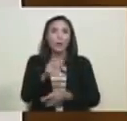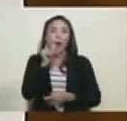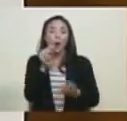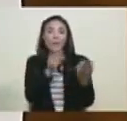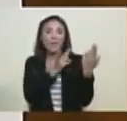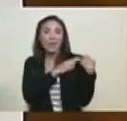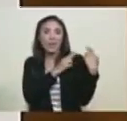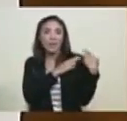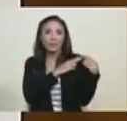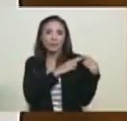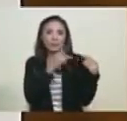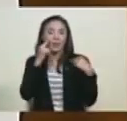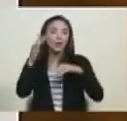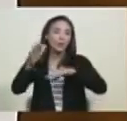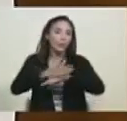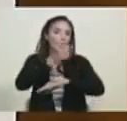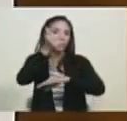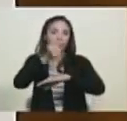jefe de los asesinos,